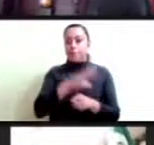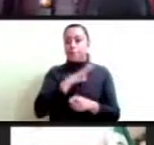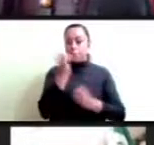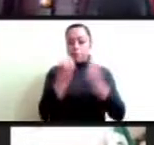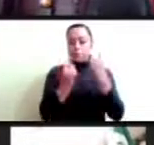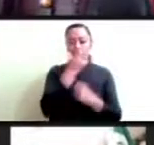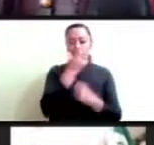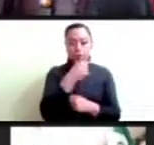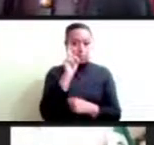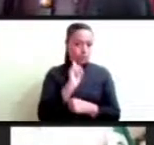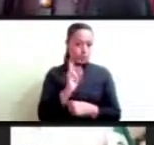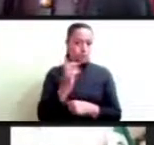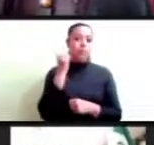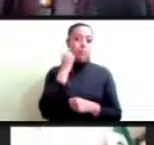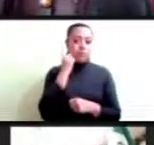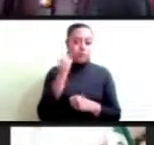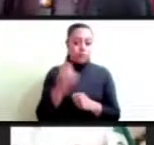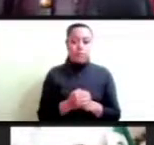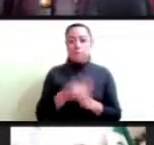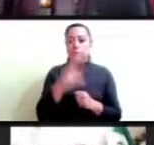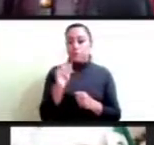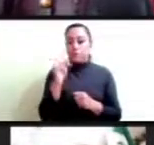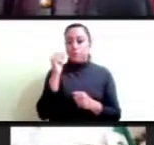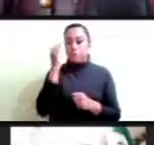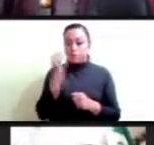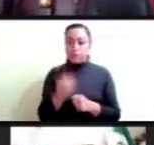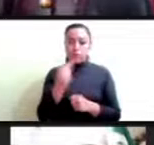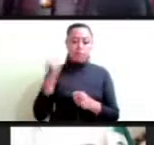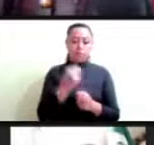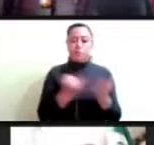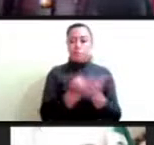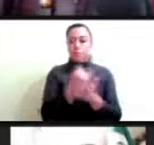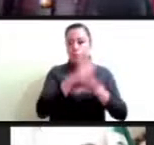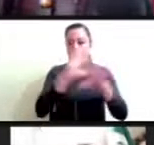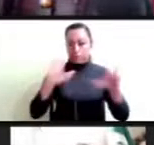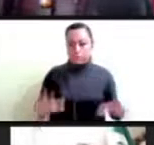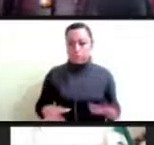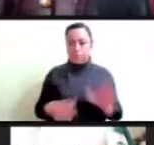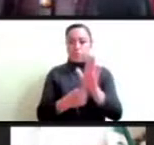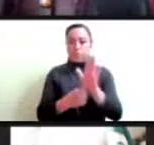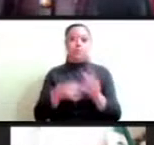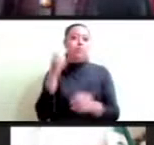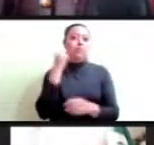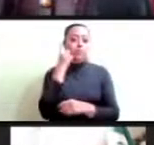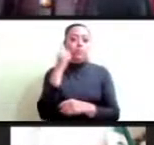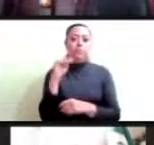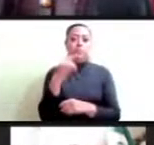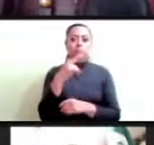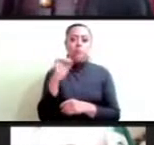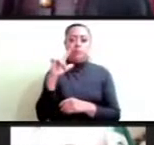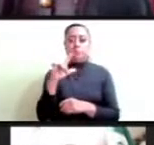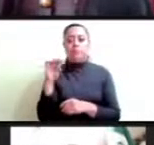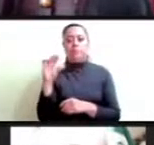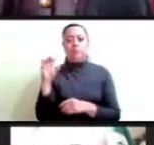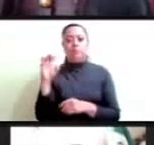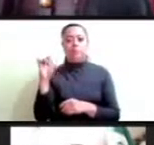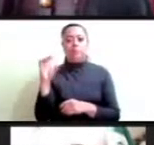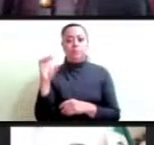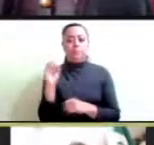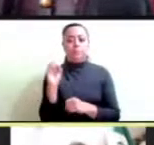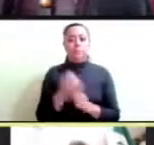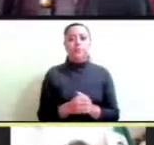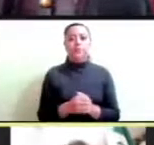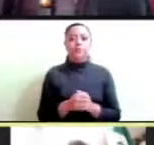algún diputado en contra de ser considerada de urgente y a resolución la proposición presentada por el diputado Miguel Ángel Macedo Escartín. Por instrucciones de